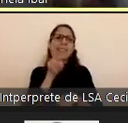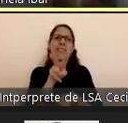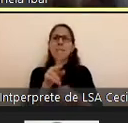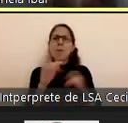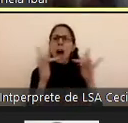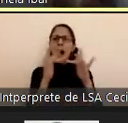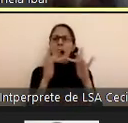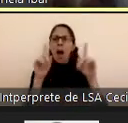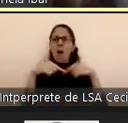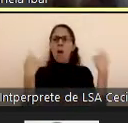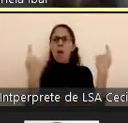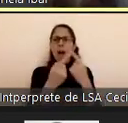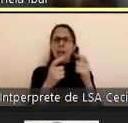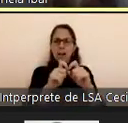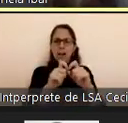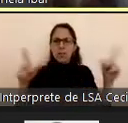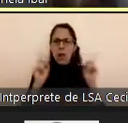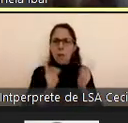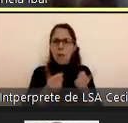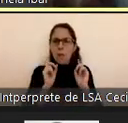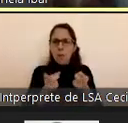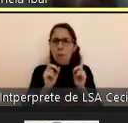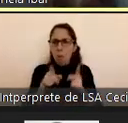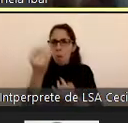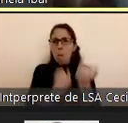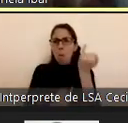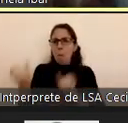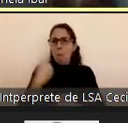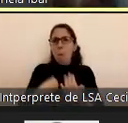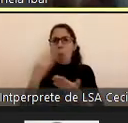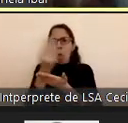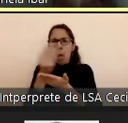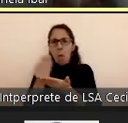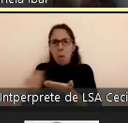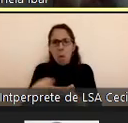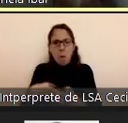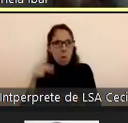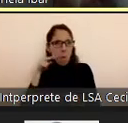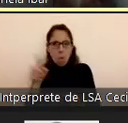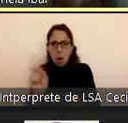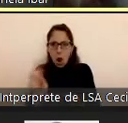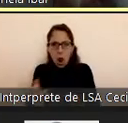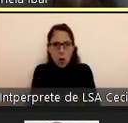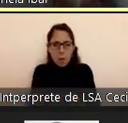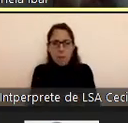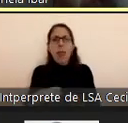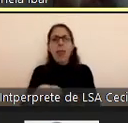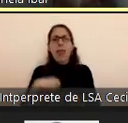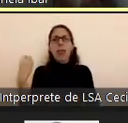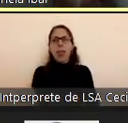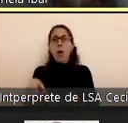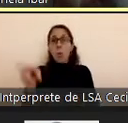sea, Ah, no esa pueden ver imagen. el... No, Ah, bueno, ¿ustedes tienen la guía impresa?